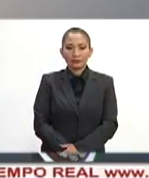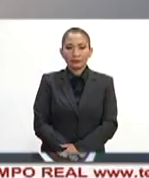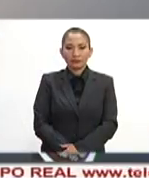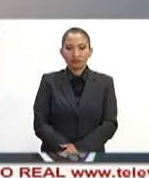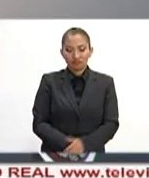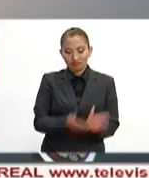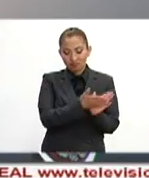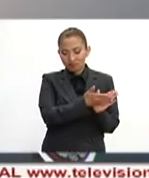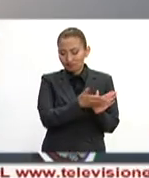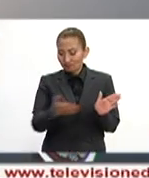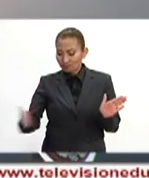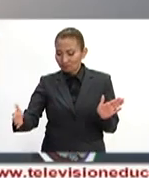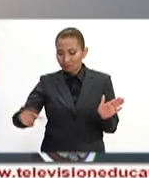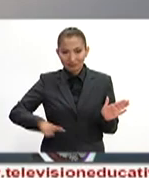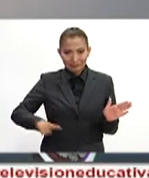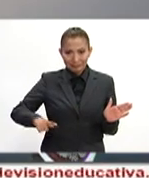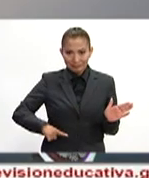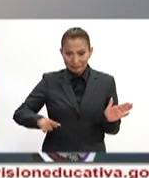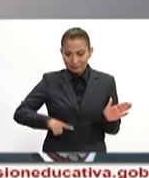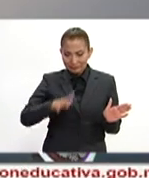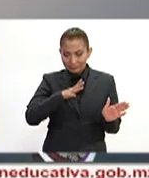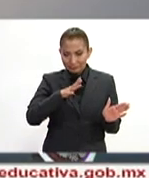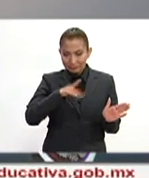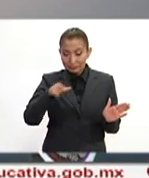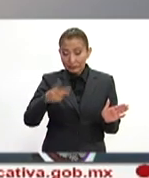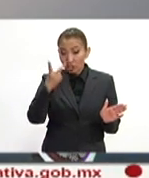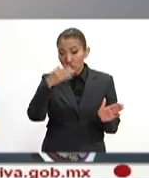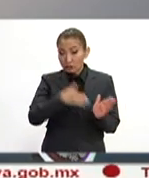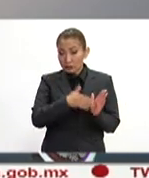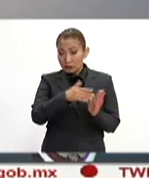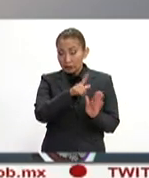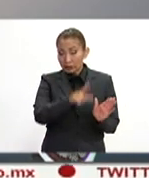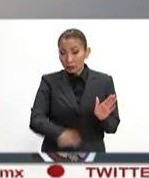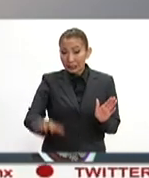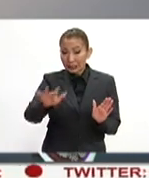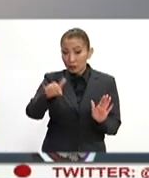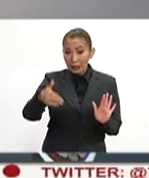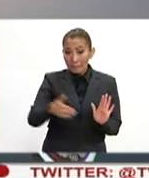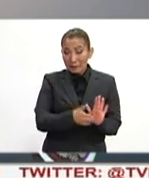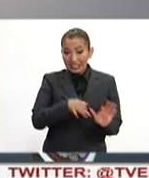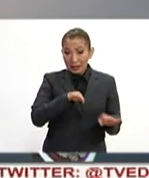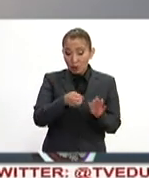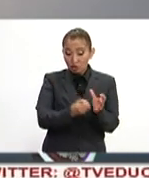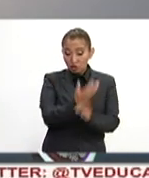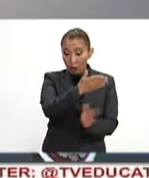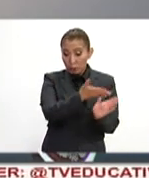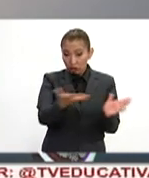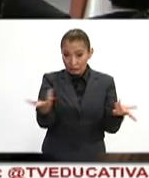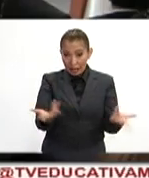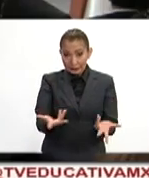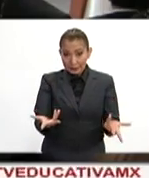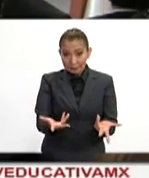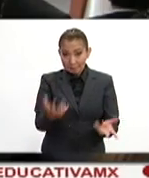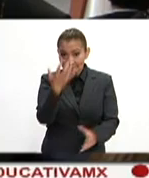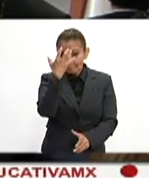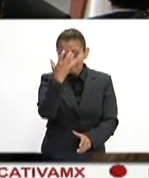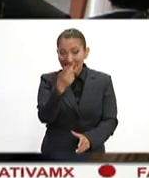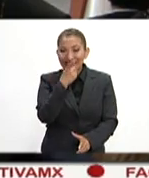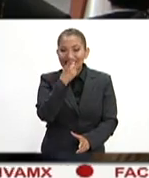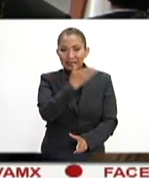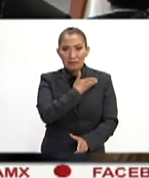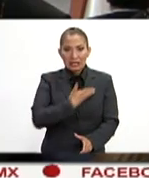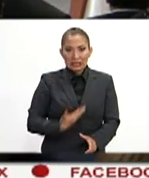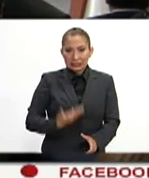En lo que va de esta administración, se han generado más de 2.750.000 empleos formales. Destaca